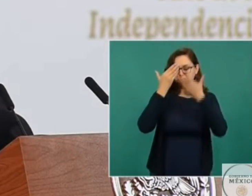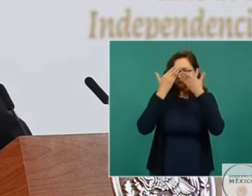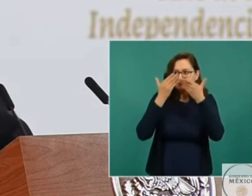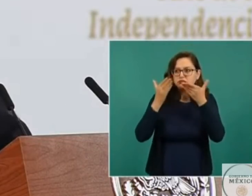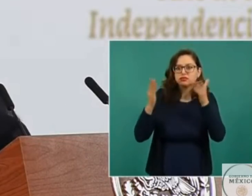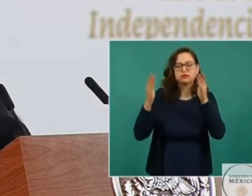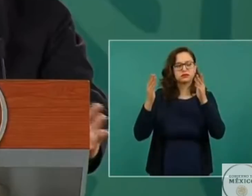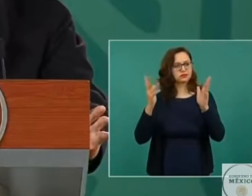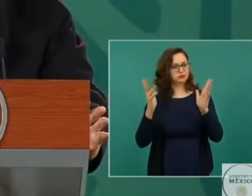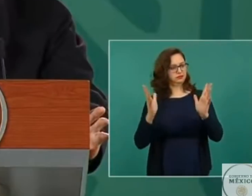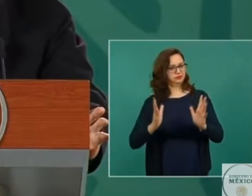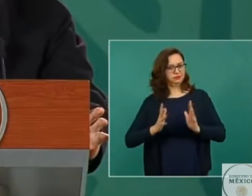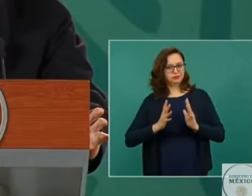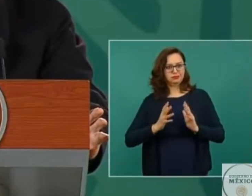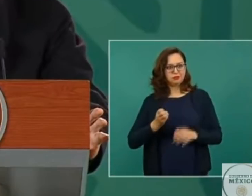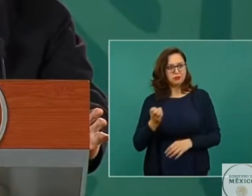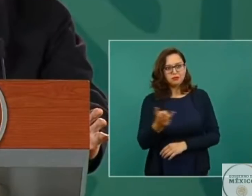por las coincidencias.